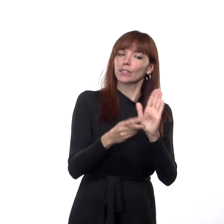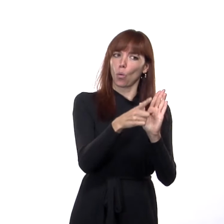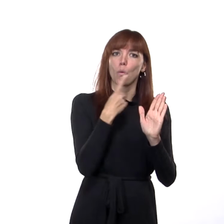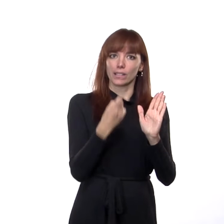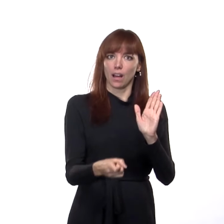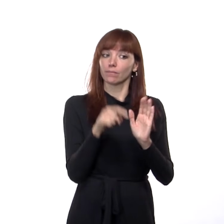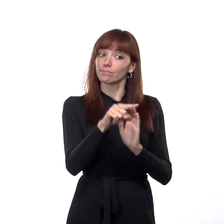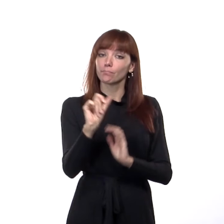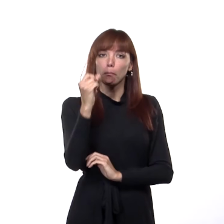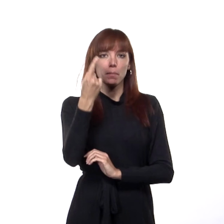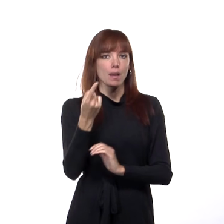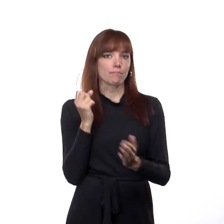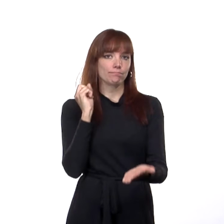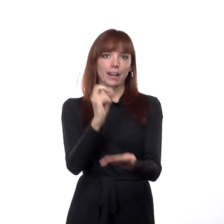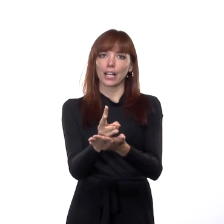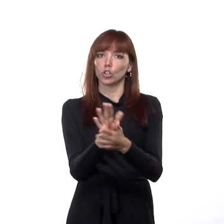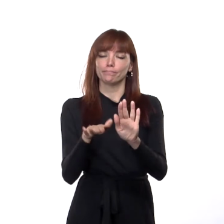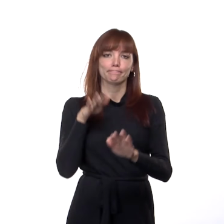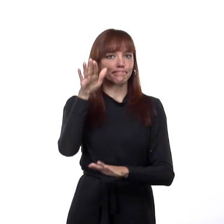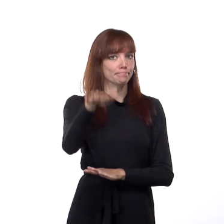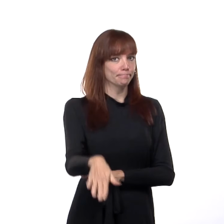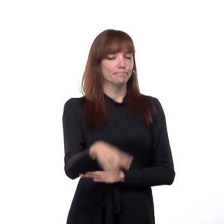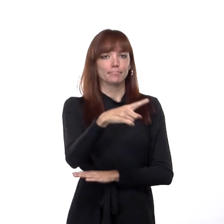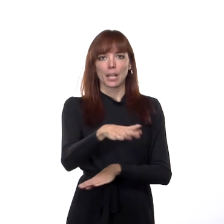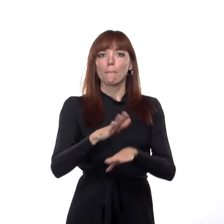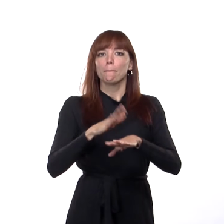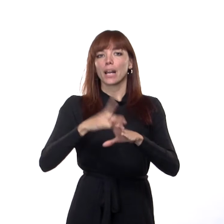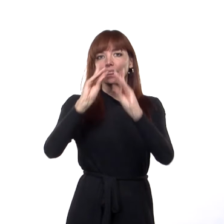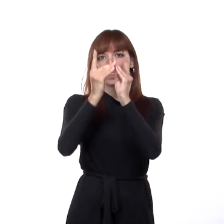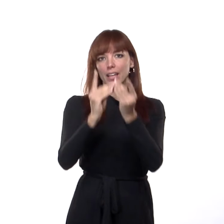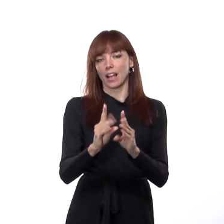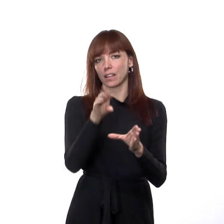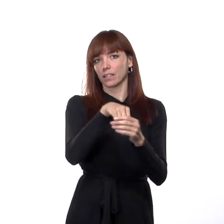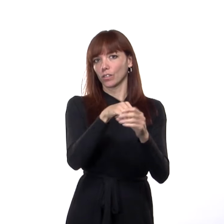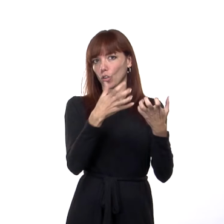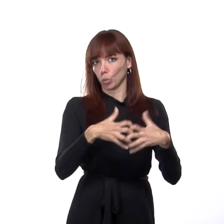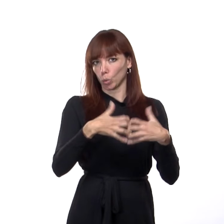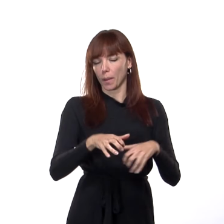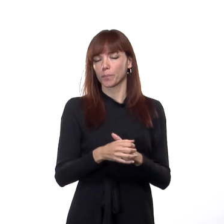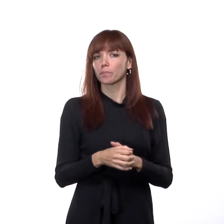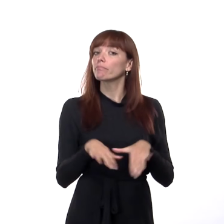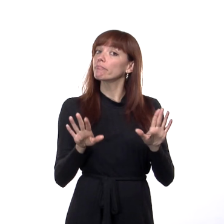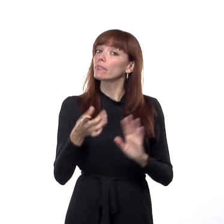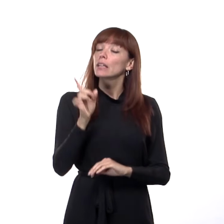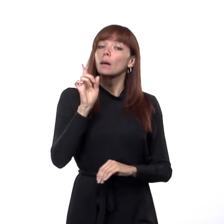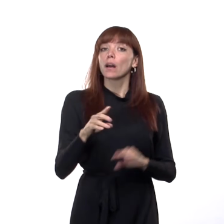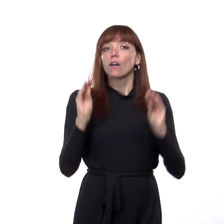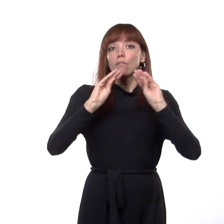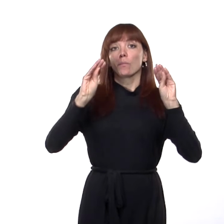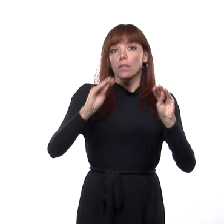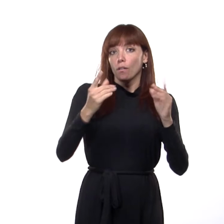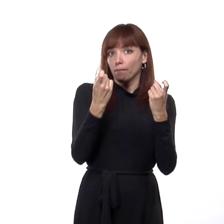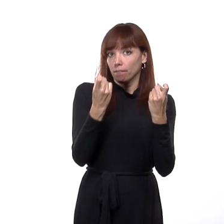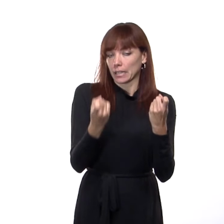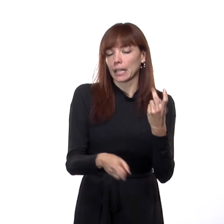el primer reto que se encuentra la digitalización en esos sectores críticos pero también la falta de formación y la